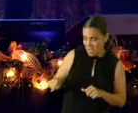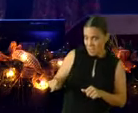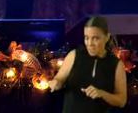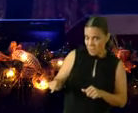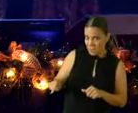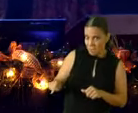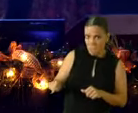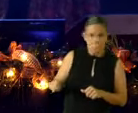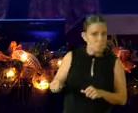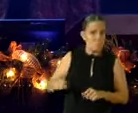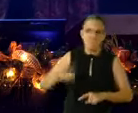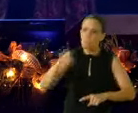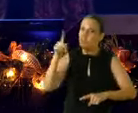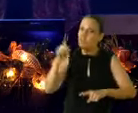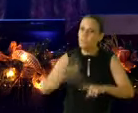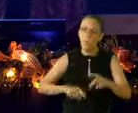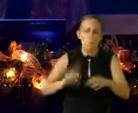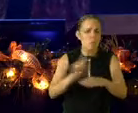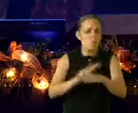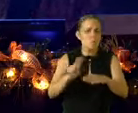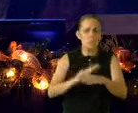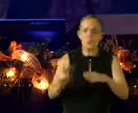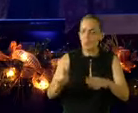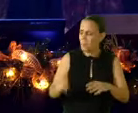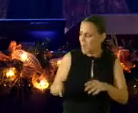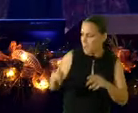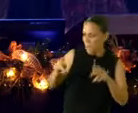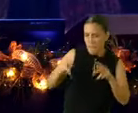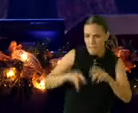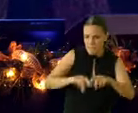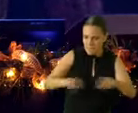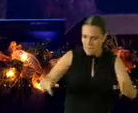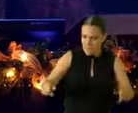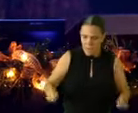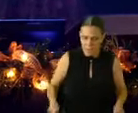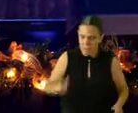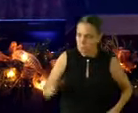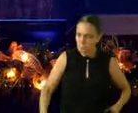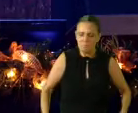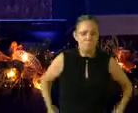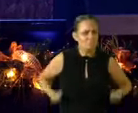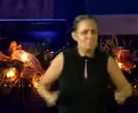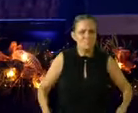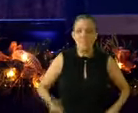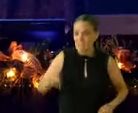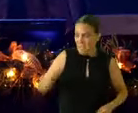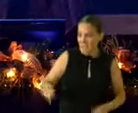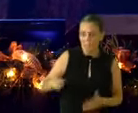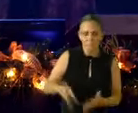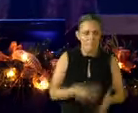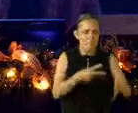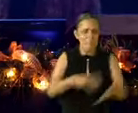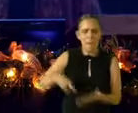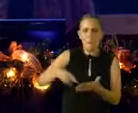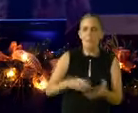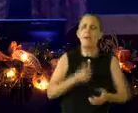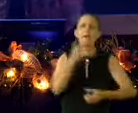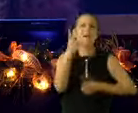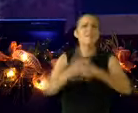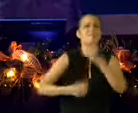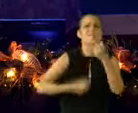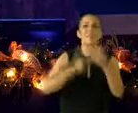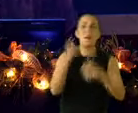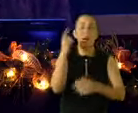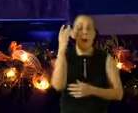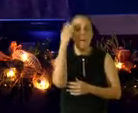más su bastón, no usó más su carrito. Ella bailaba, cantaba, andaba por todos lados porque el milagro, ella dijo,